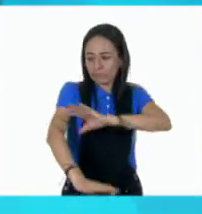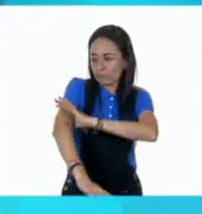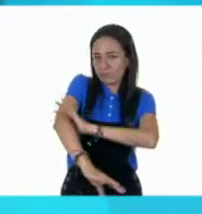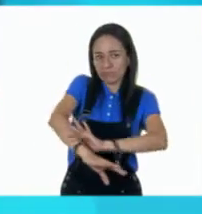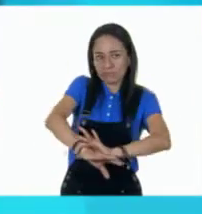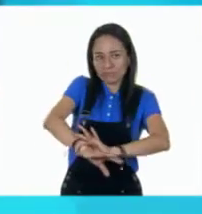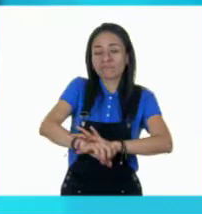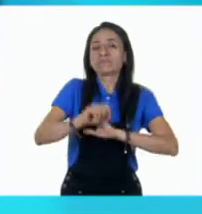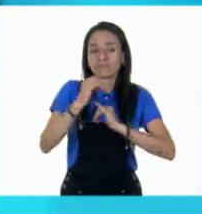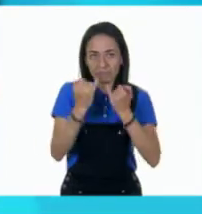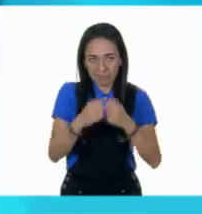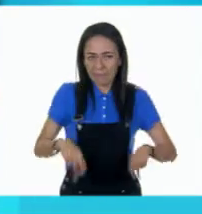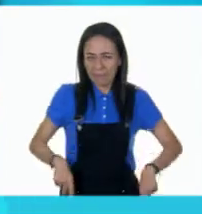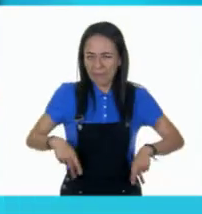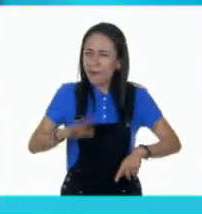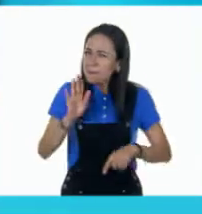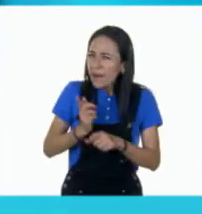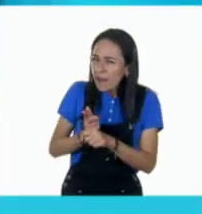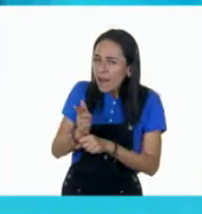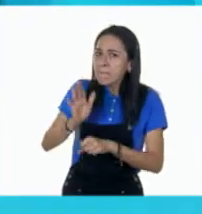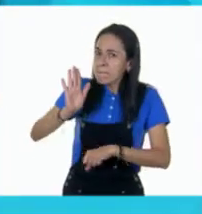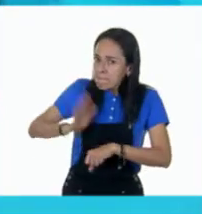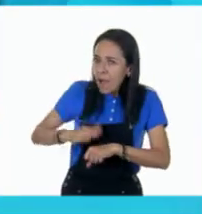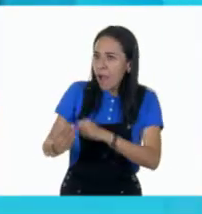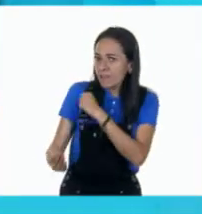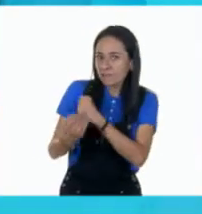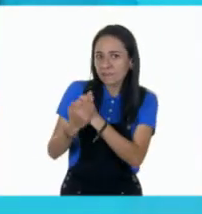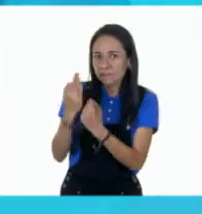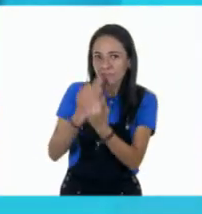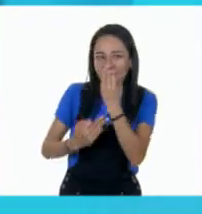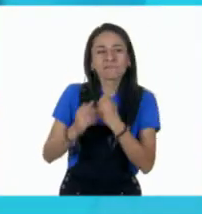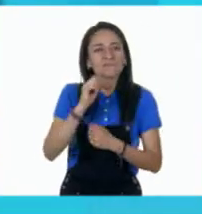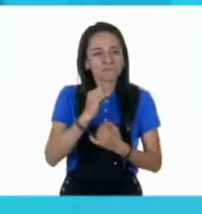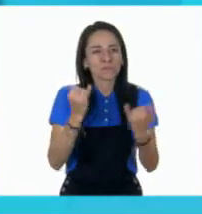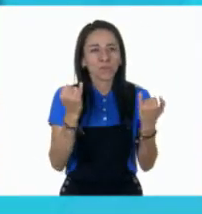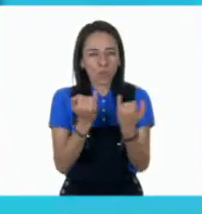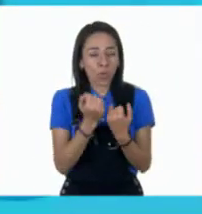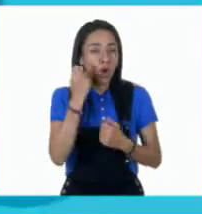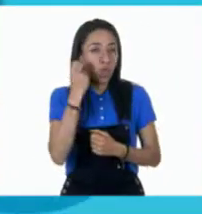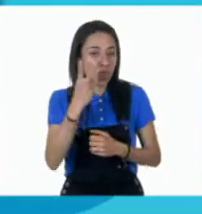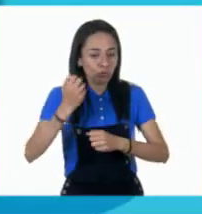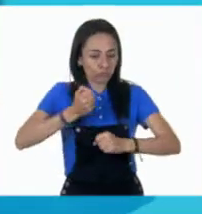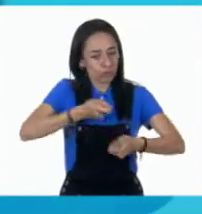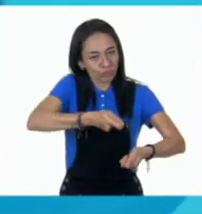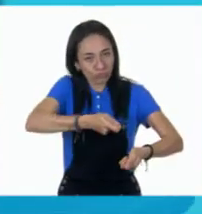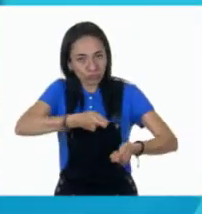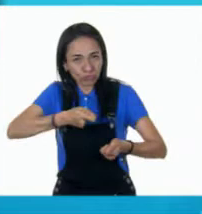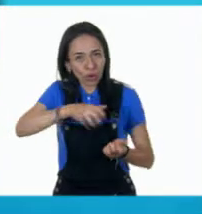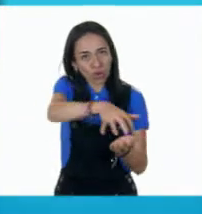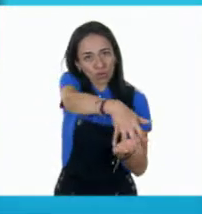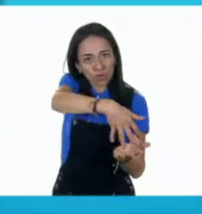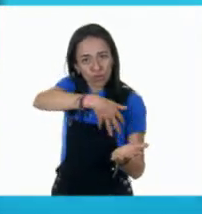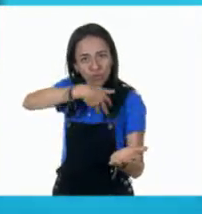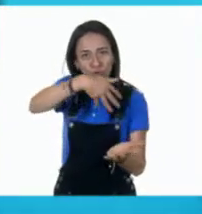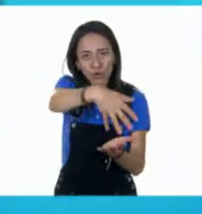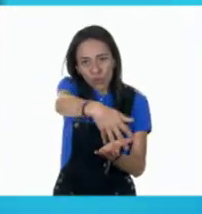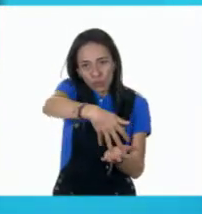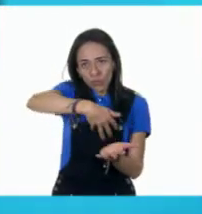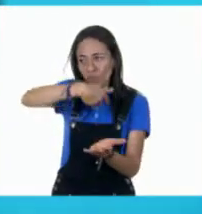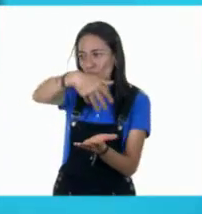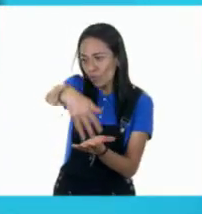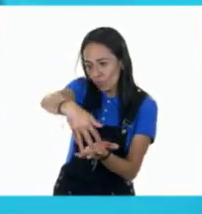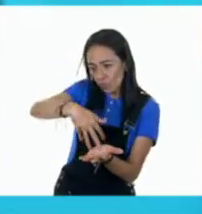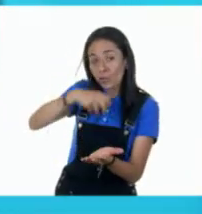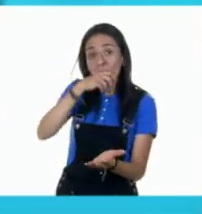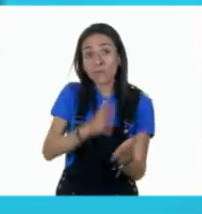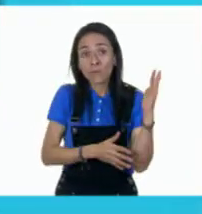abrigados. Exactamente, un poquito más. Y traen 2 rastrillos con los que van arrastrando las hojas que han caído de